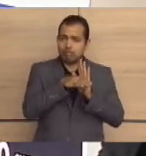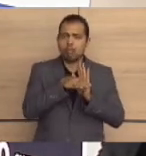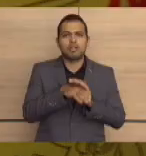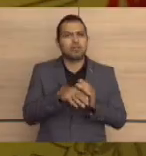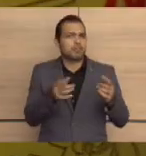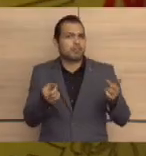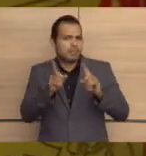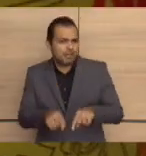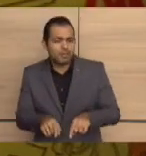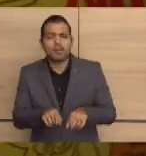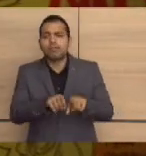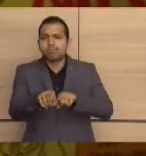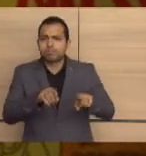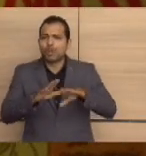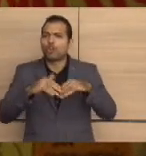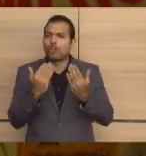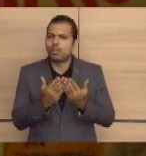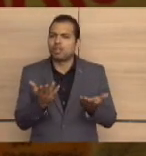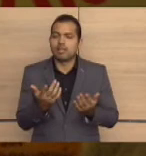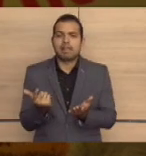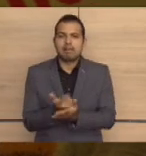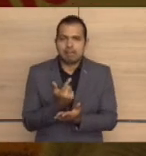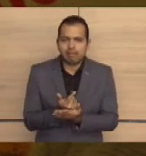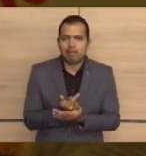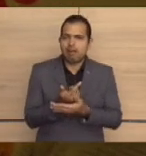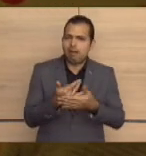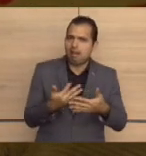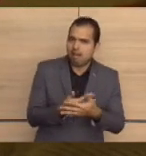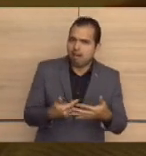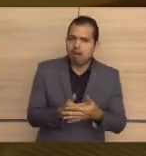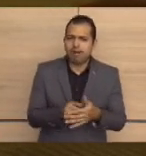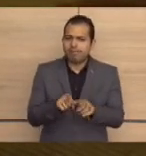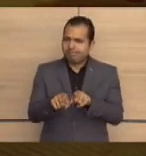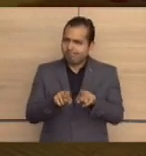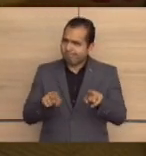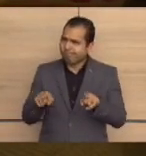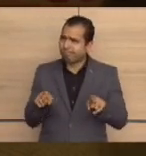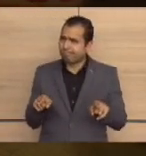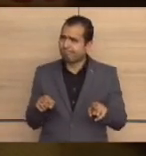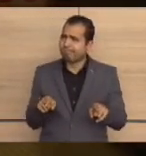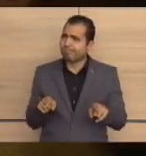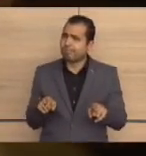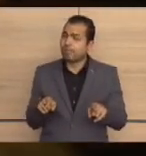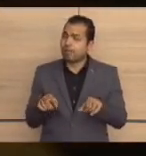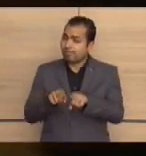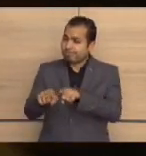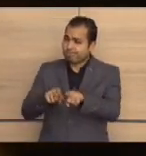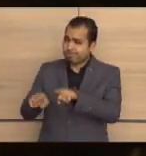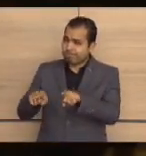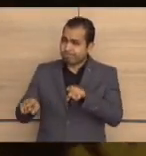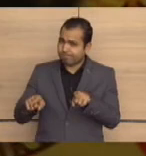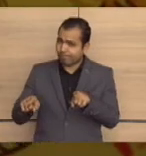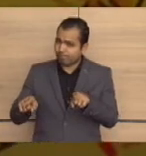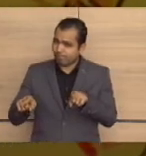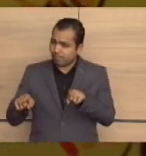que circulan en la escuela. Esos libros de texto tan alejados de lo que se vive en el territorio, tan